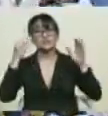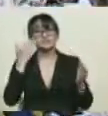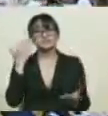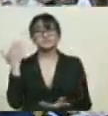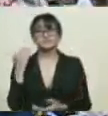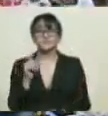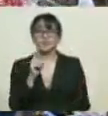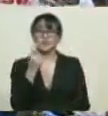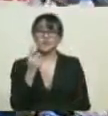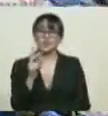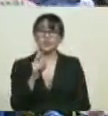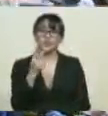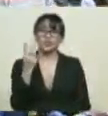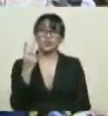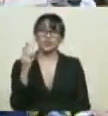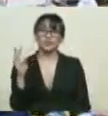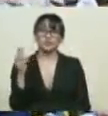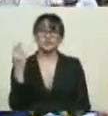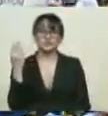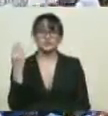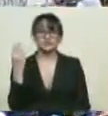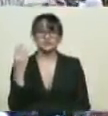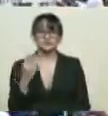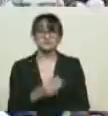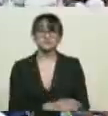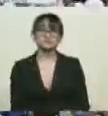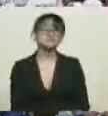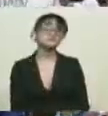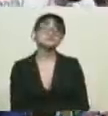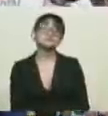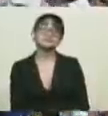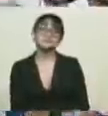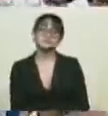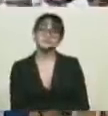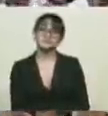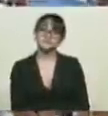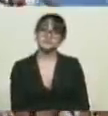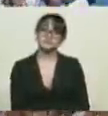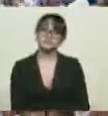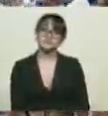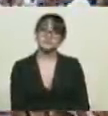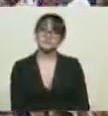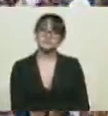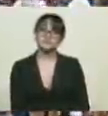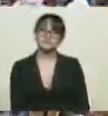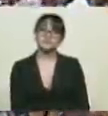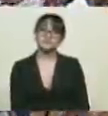la una, a las dos, a las tres, la ola bolivariana.